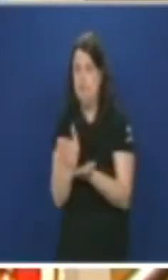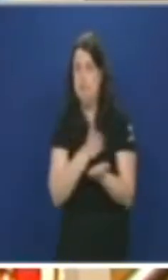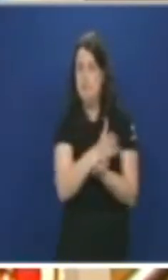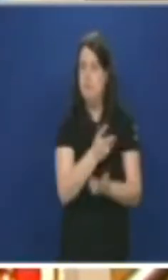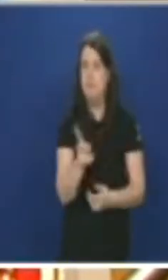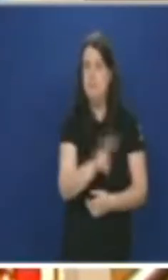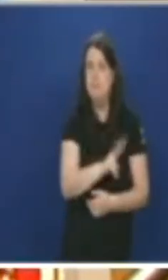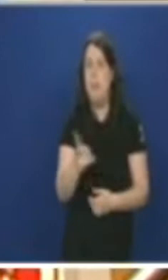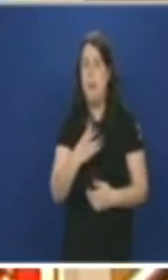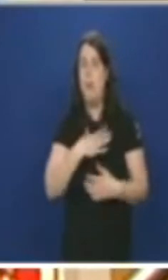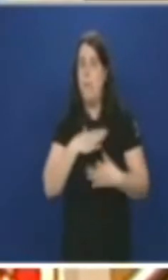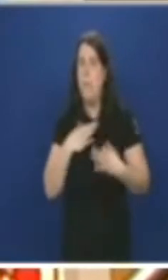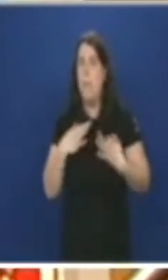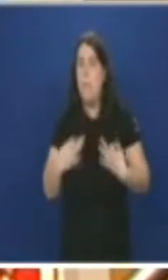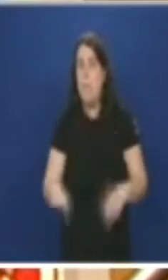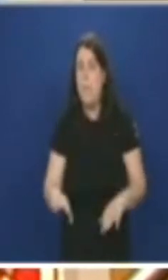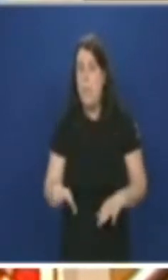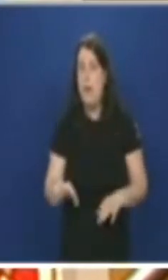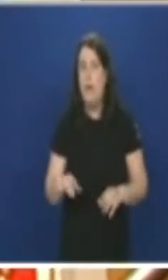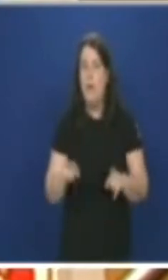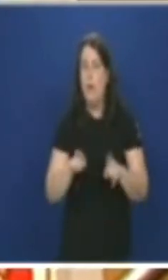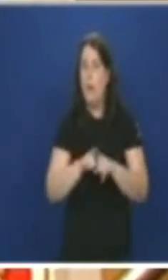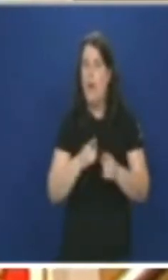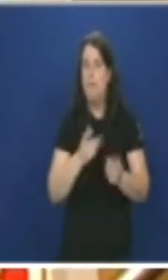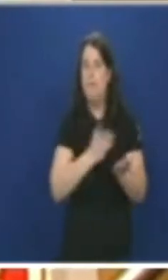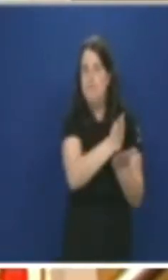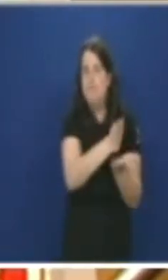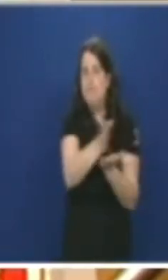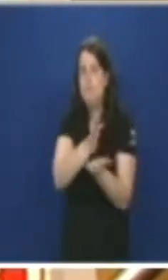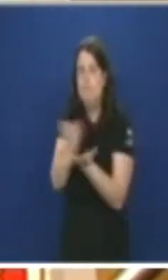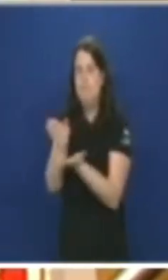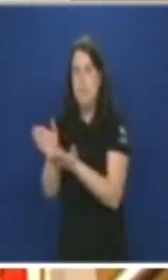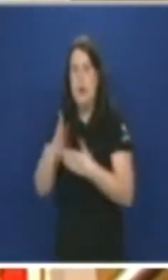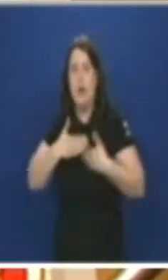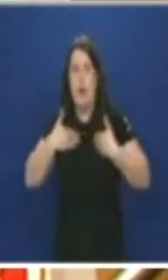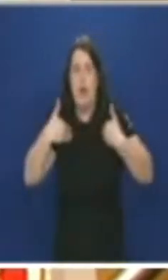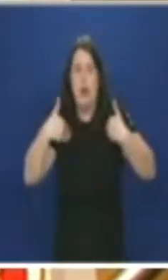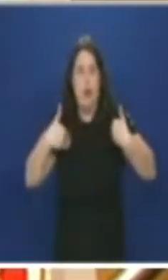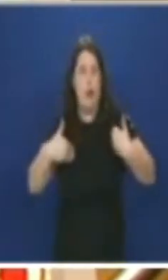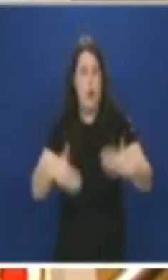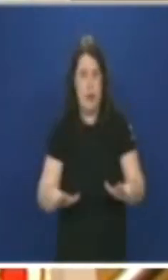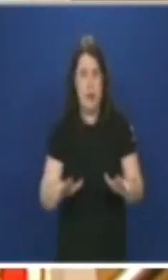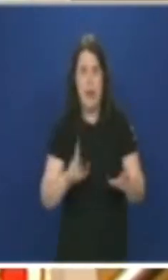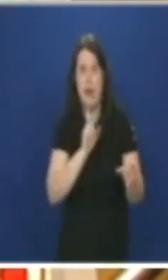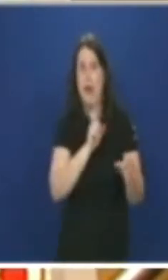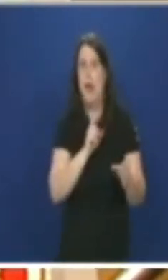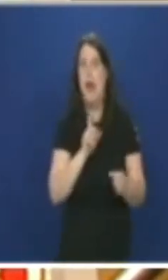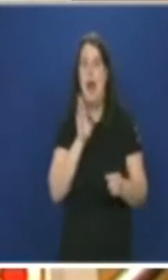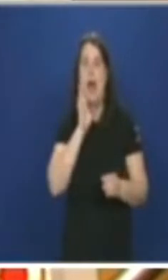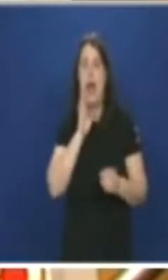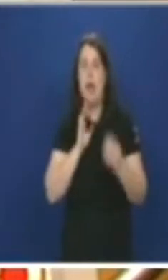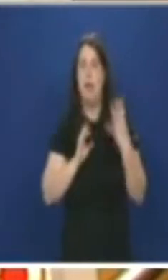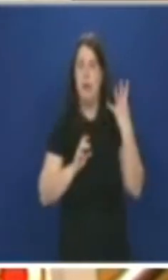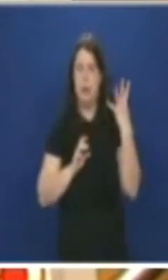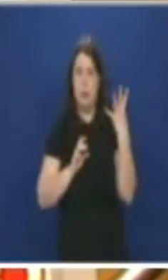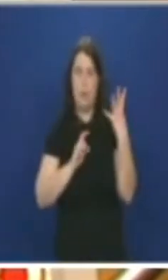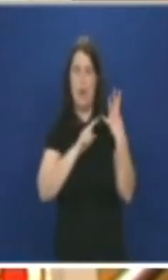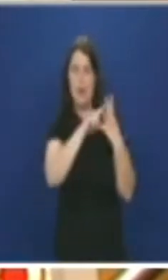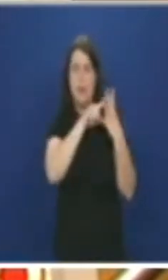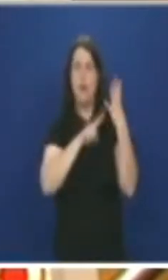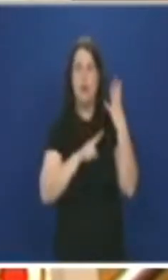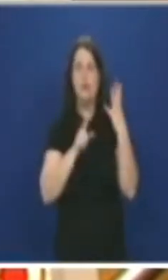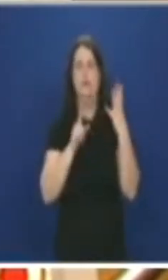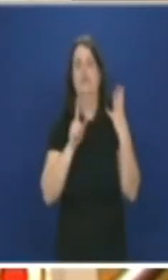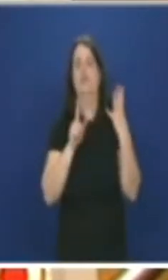podense pôr en calquera das posicións posibles respecto das catro antinomias da mente